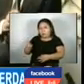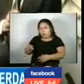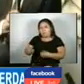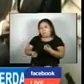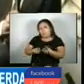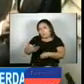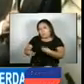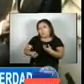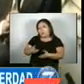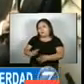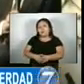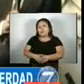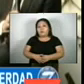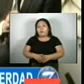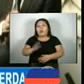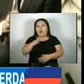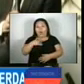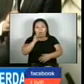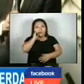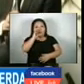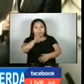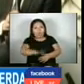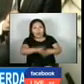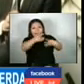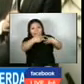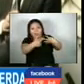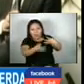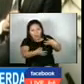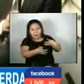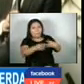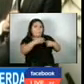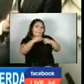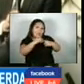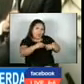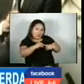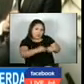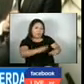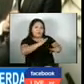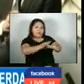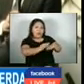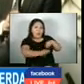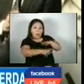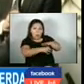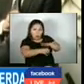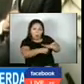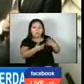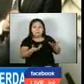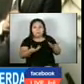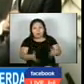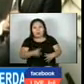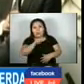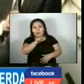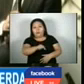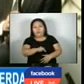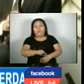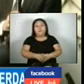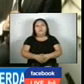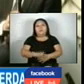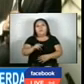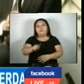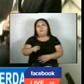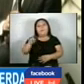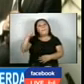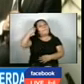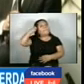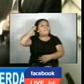parte de la Fiscalía Especial contra la Impunidad y de la Comisión contra la Impunidad, en ese momento dirigida por el señor Iván